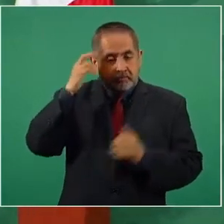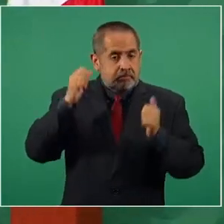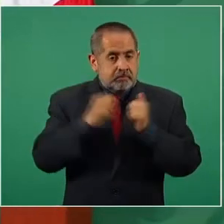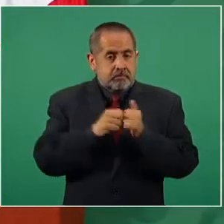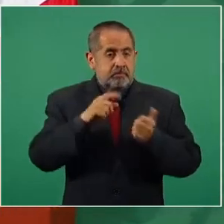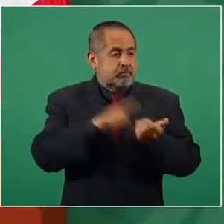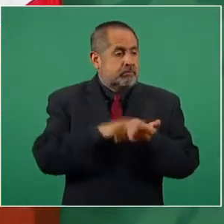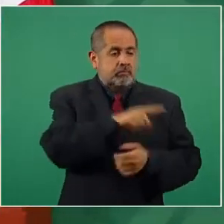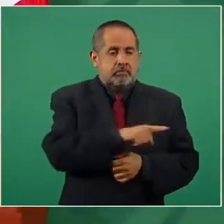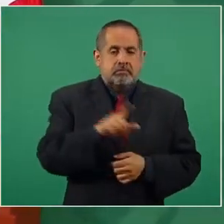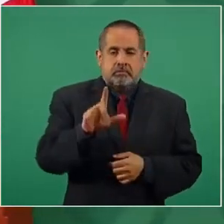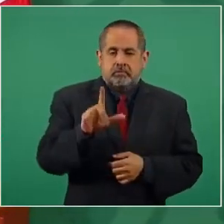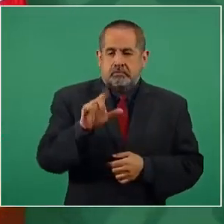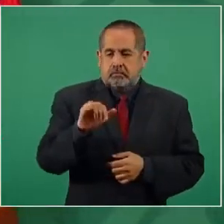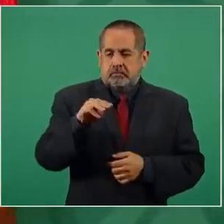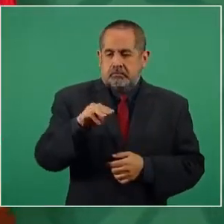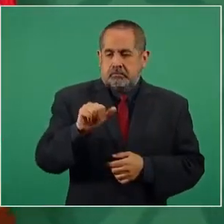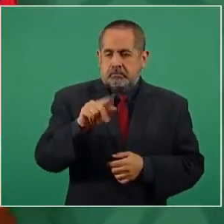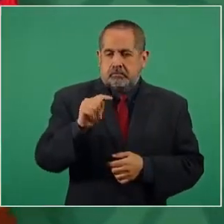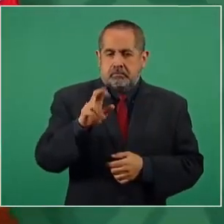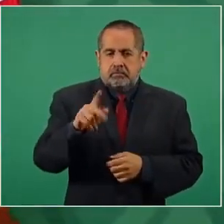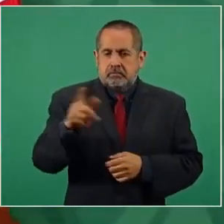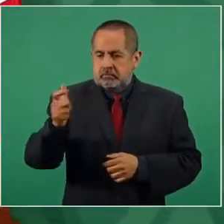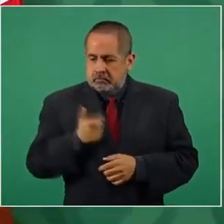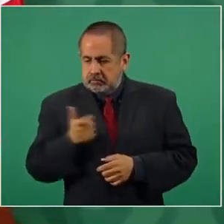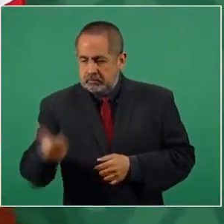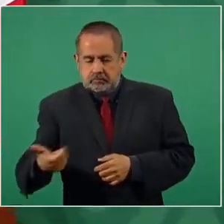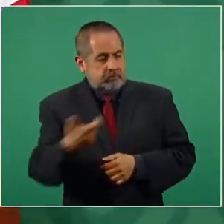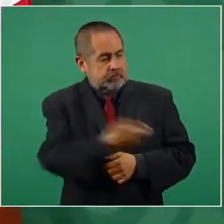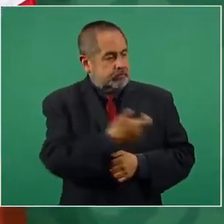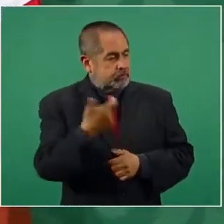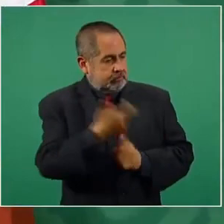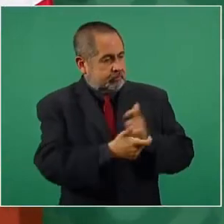del Imantur les daba dinero,